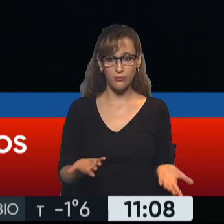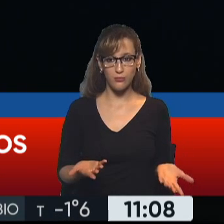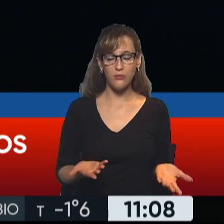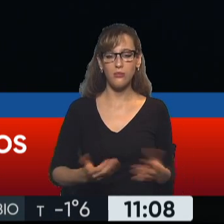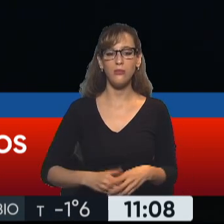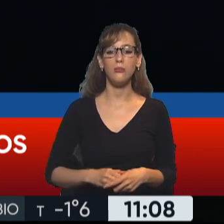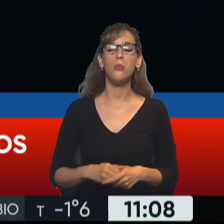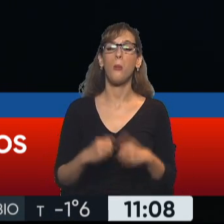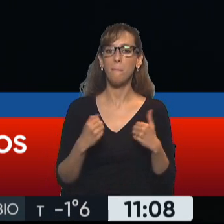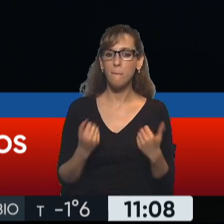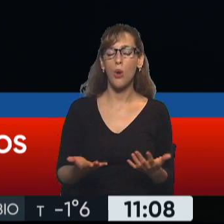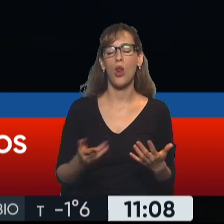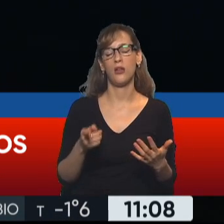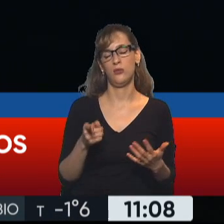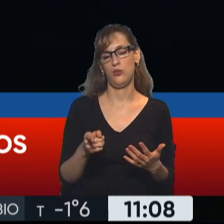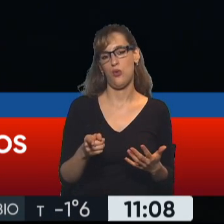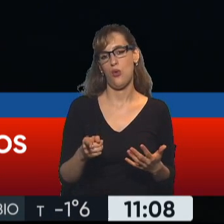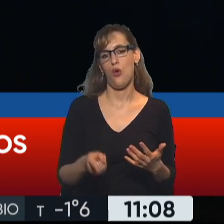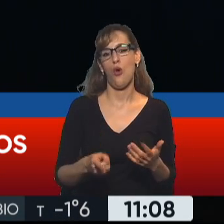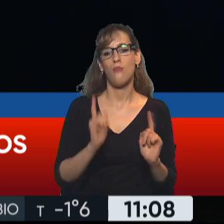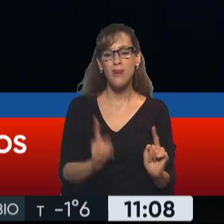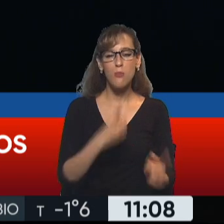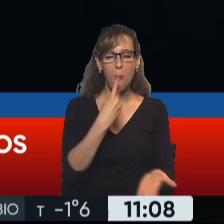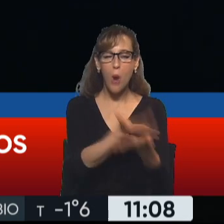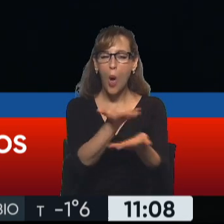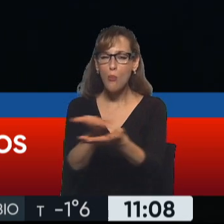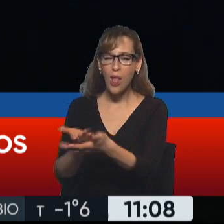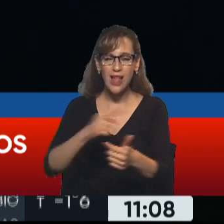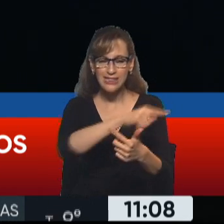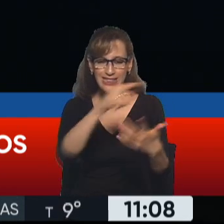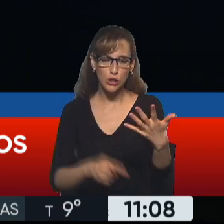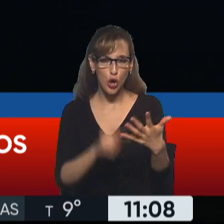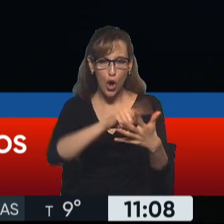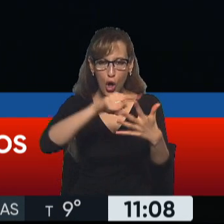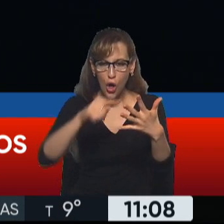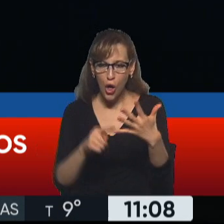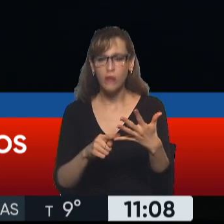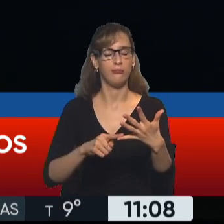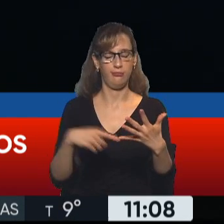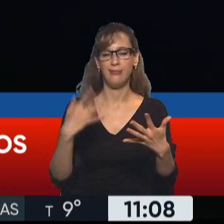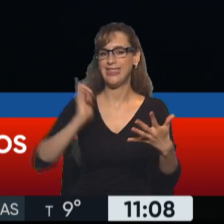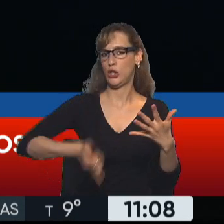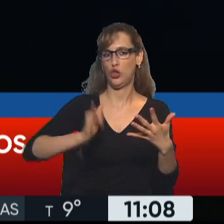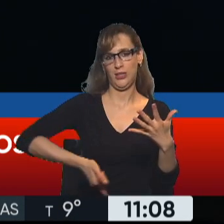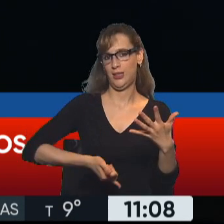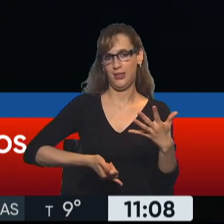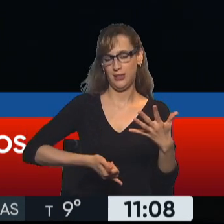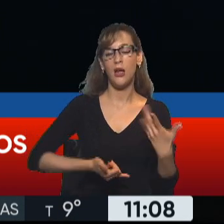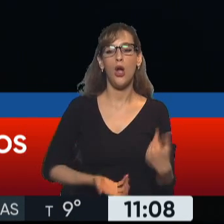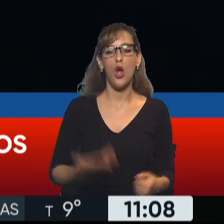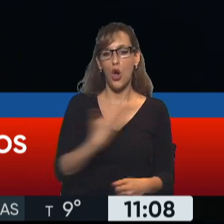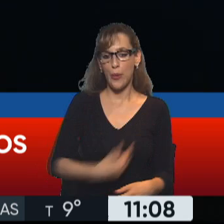se enmarca dentro de estas propuestas que nuestro gobierno ha llevado adelante y